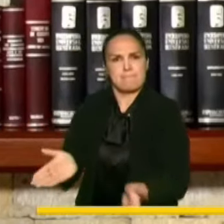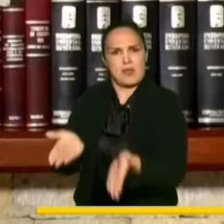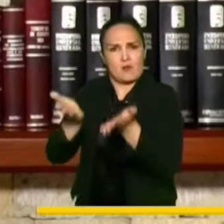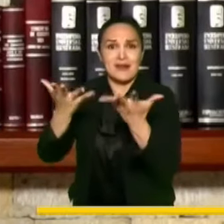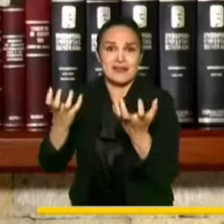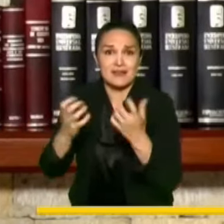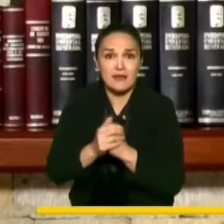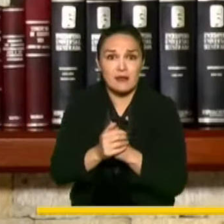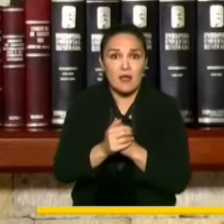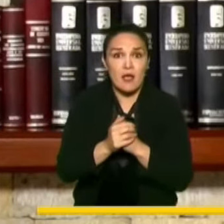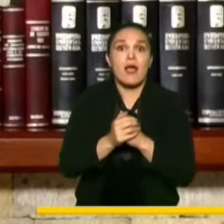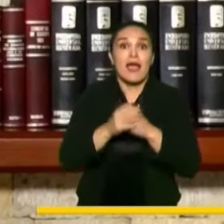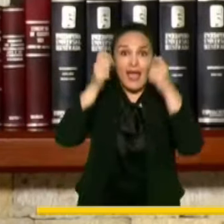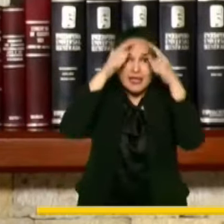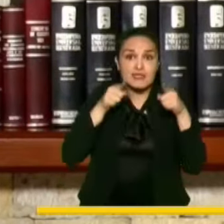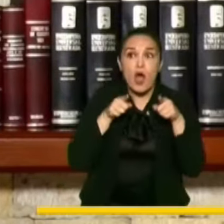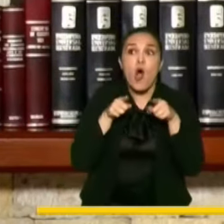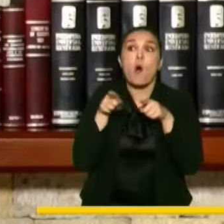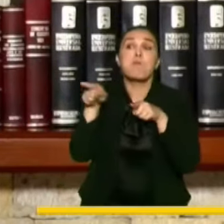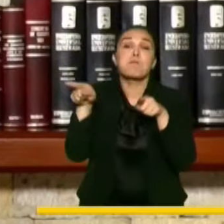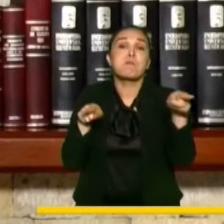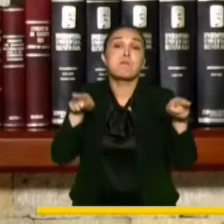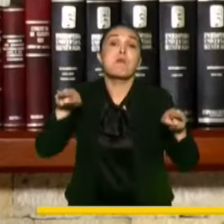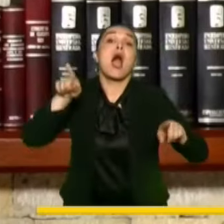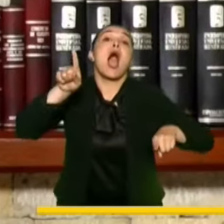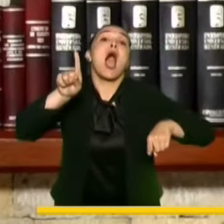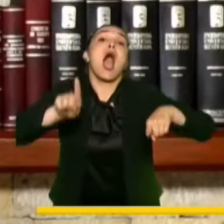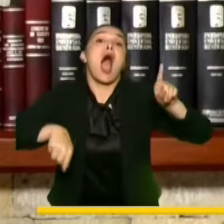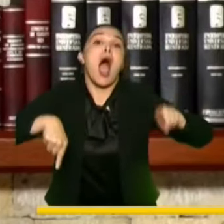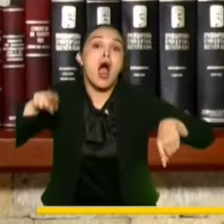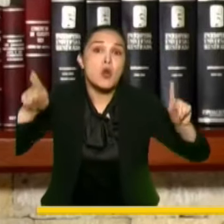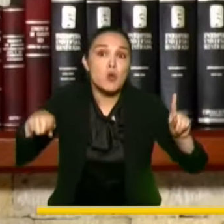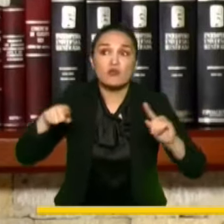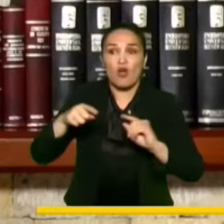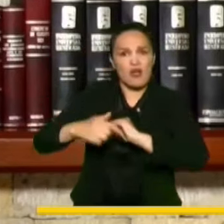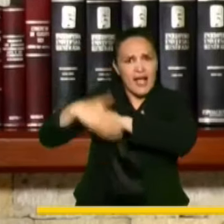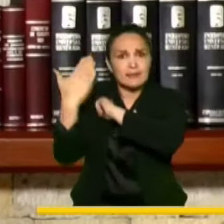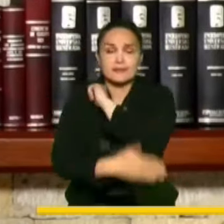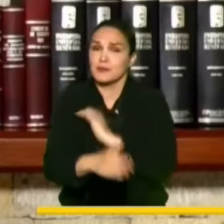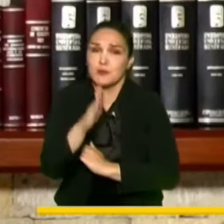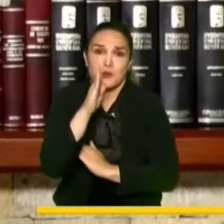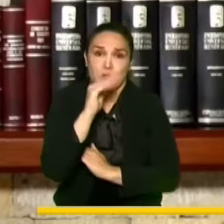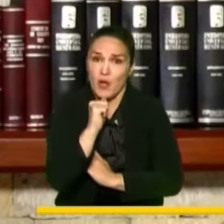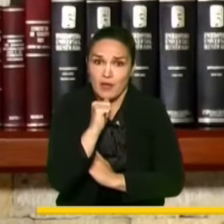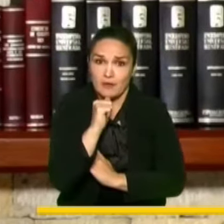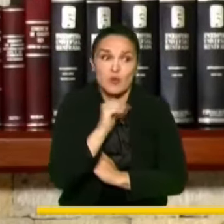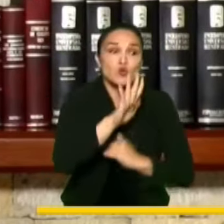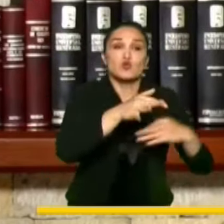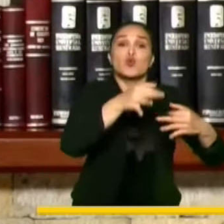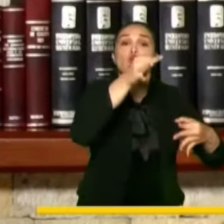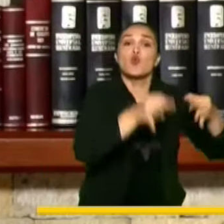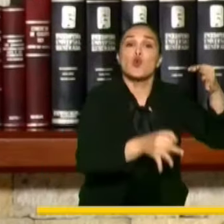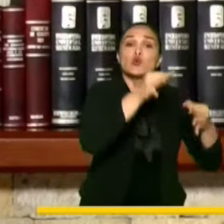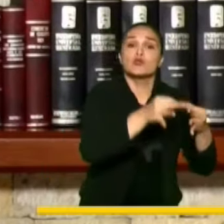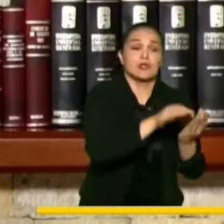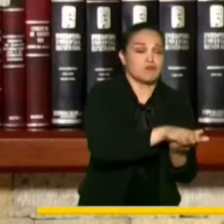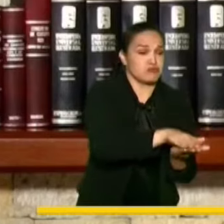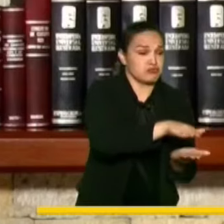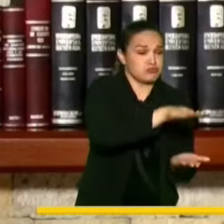para la impunidad. Aún reposan en la justicia ordinaria 17 mil procesos de